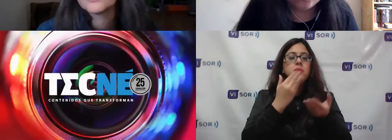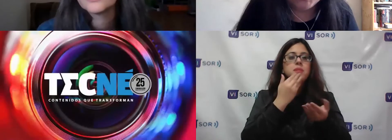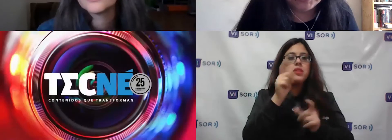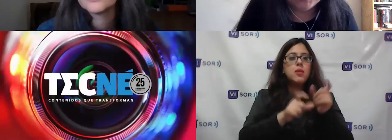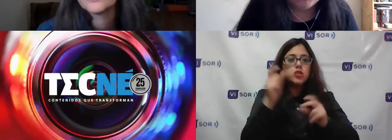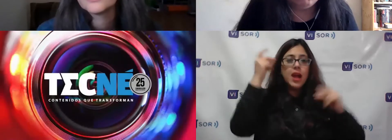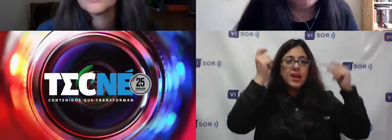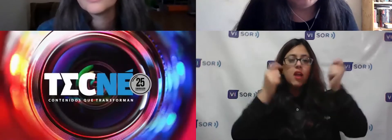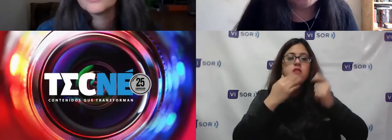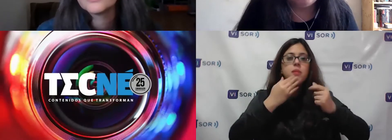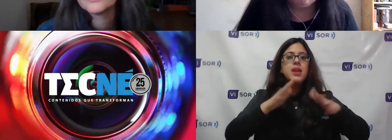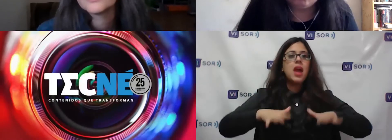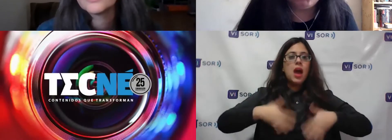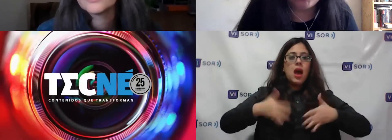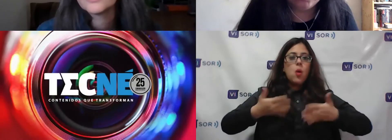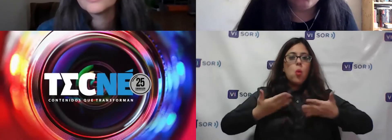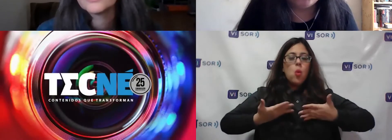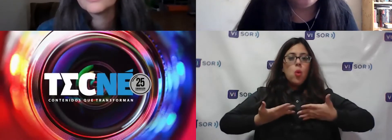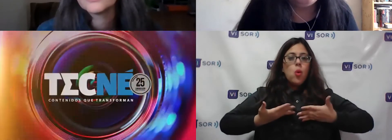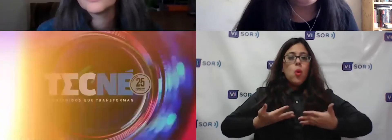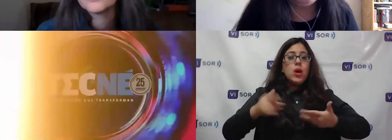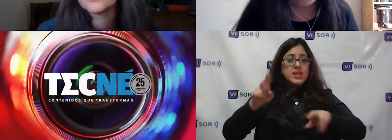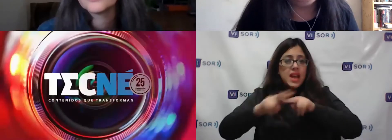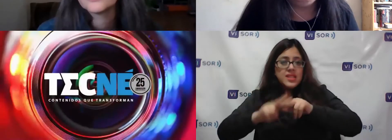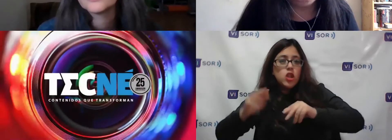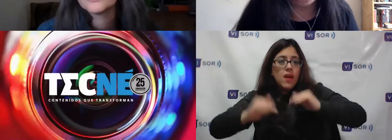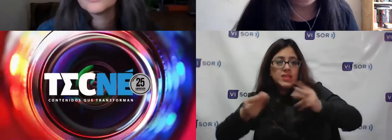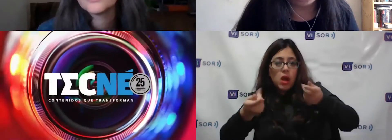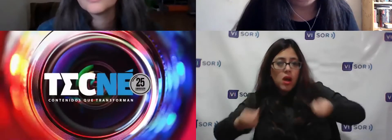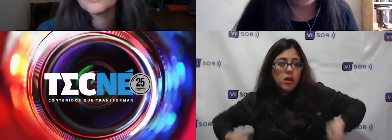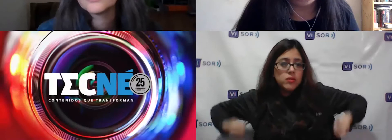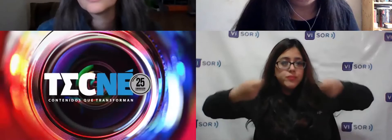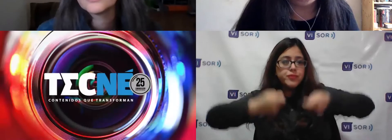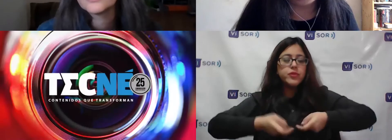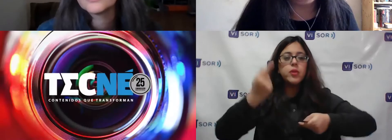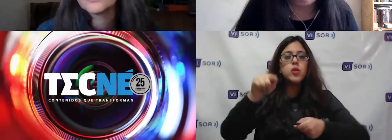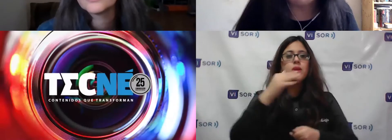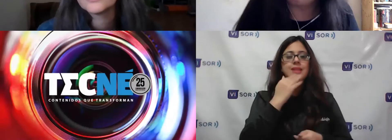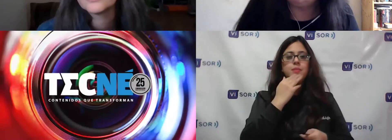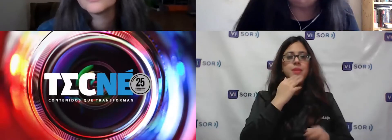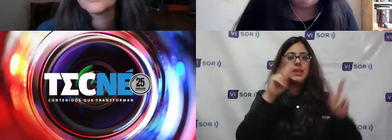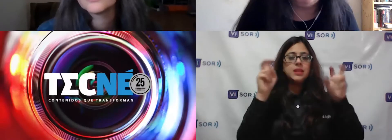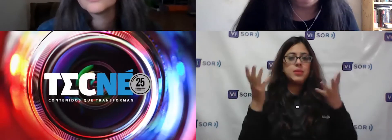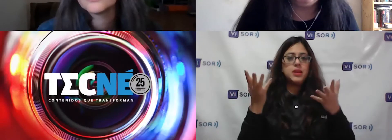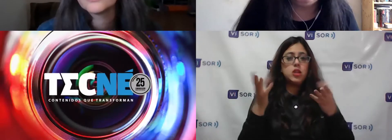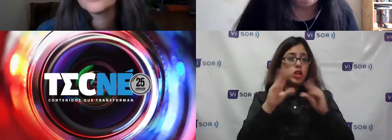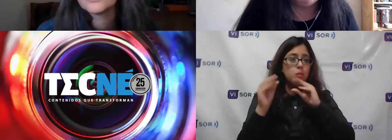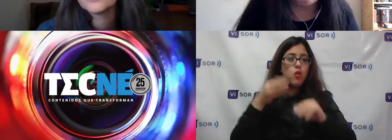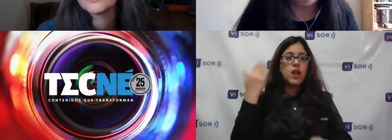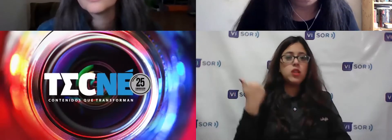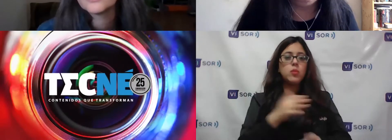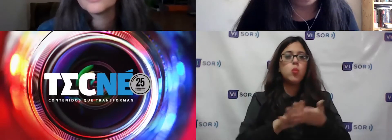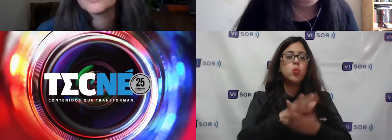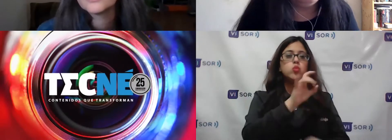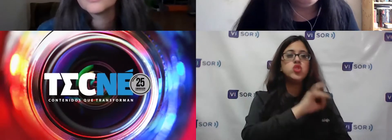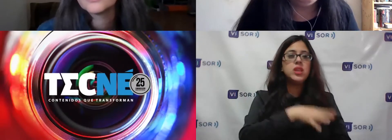pasión en su energía que muchas veces hacemos los propios recursos pero también tiene que ver con el espacio lo que estamos hablando antes de que en chile hace